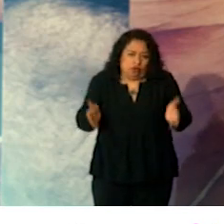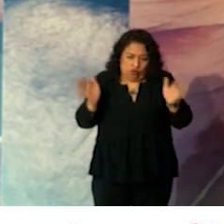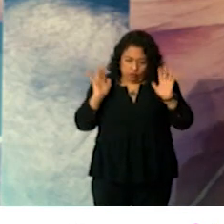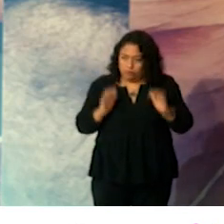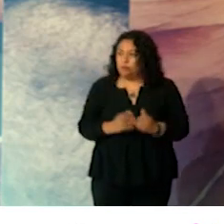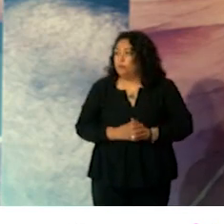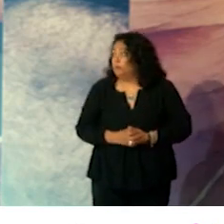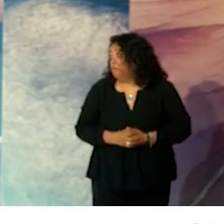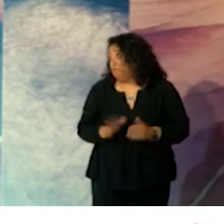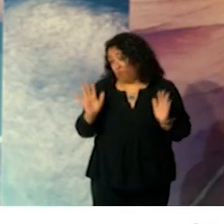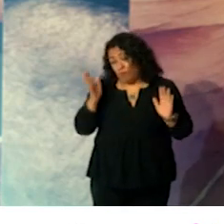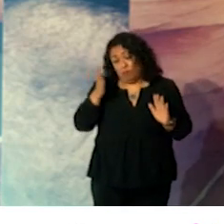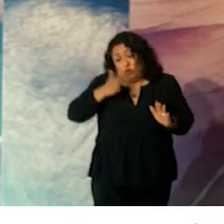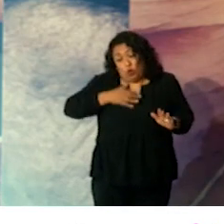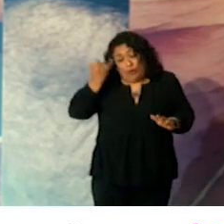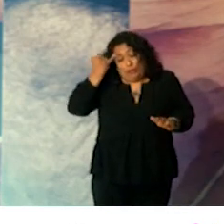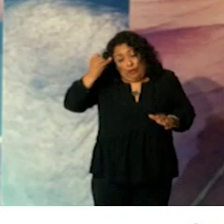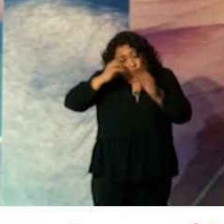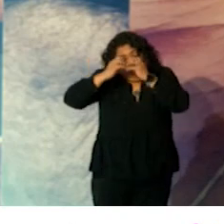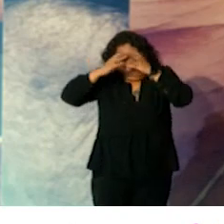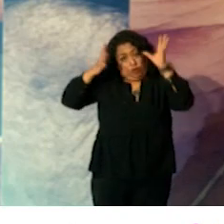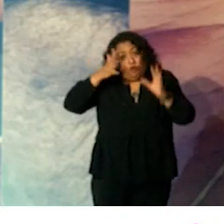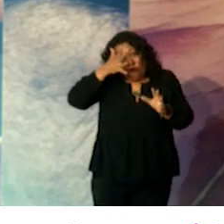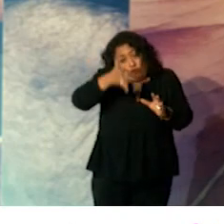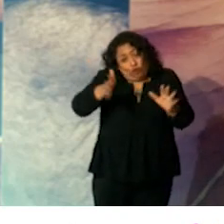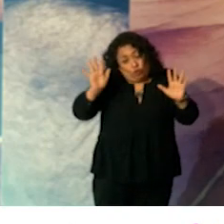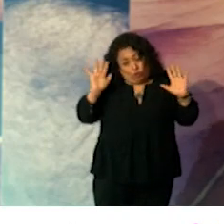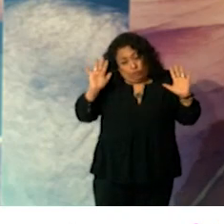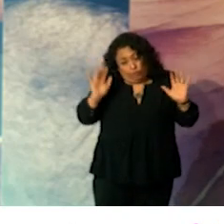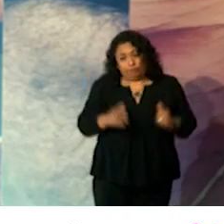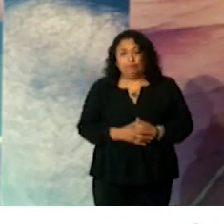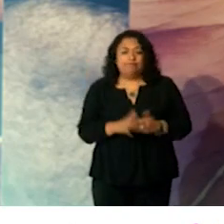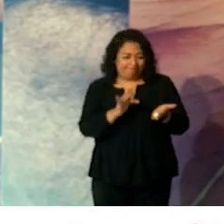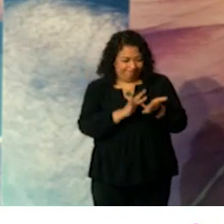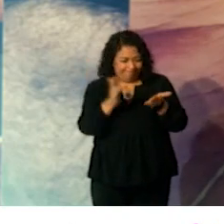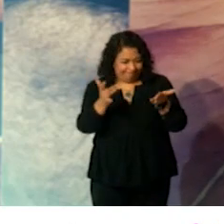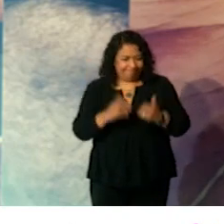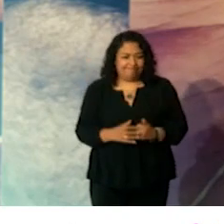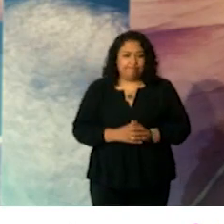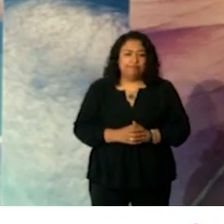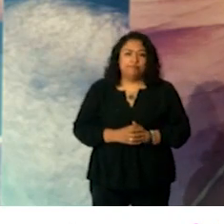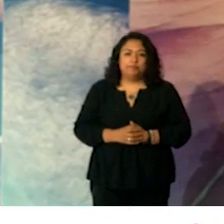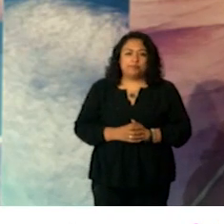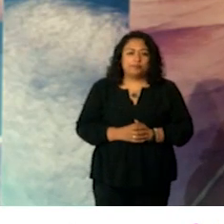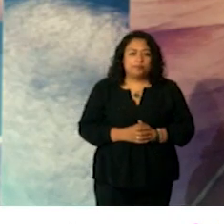entendido. Eso es el futuro que yo imagino. Muchas gracias, Nora.